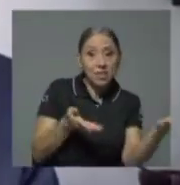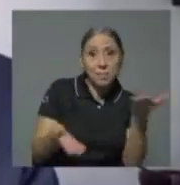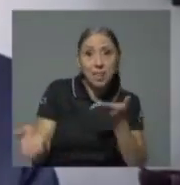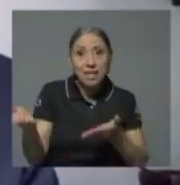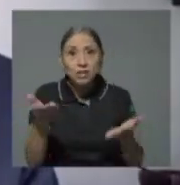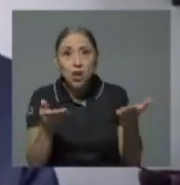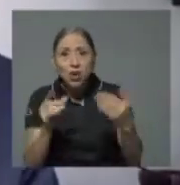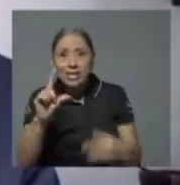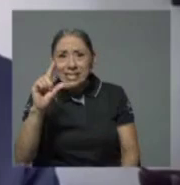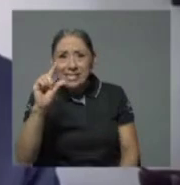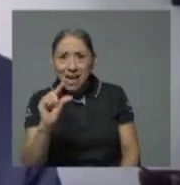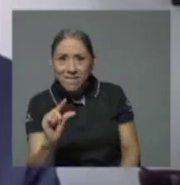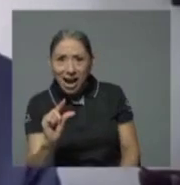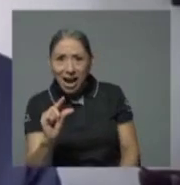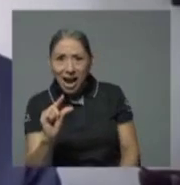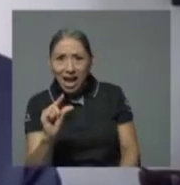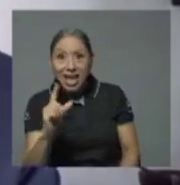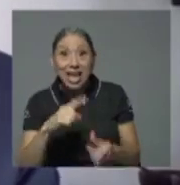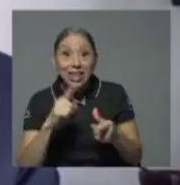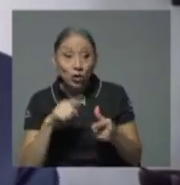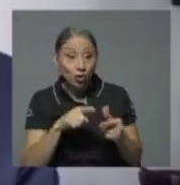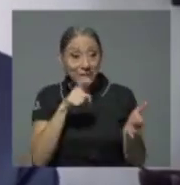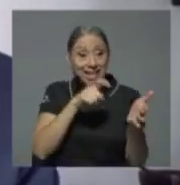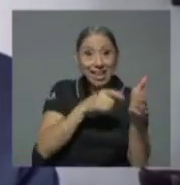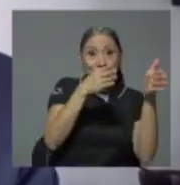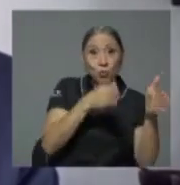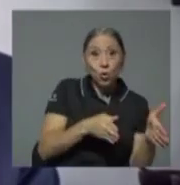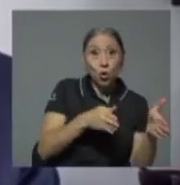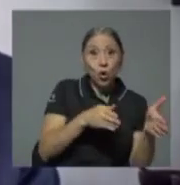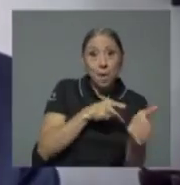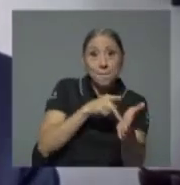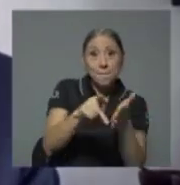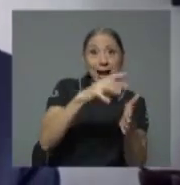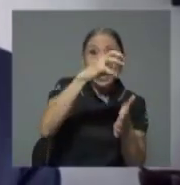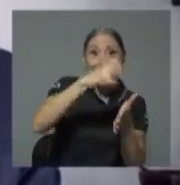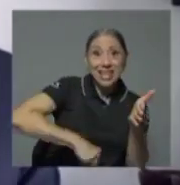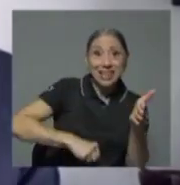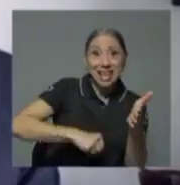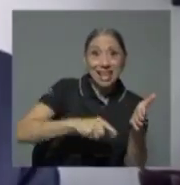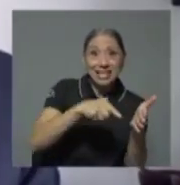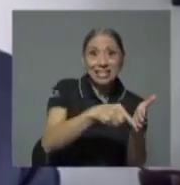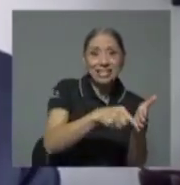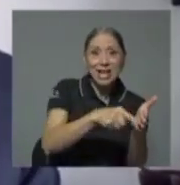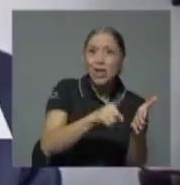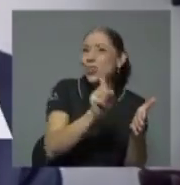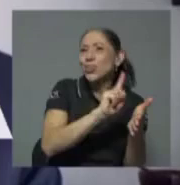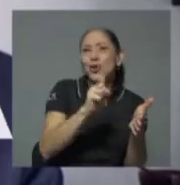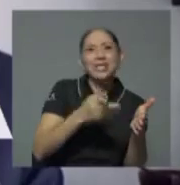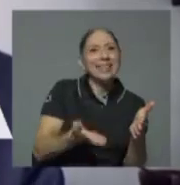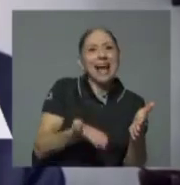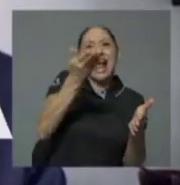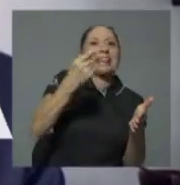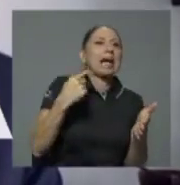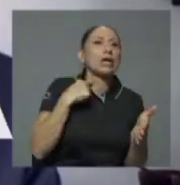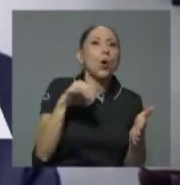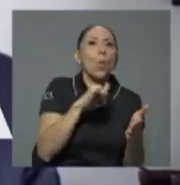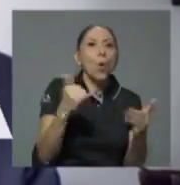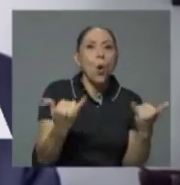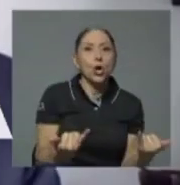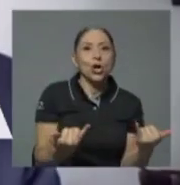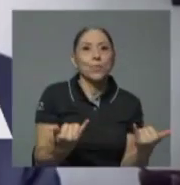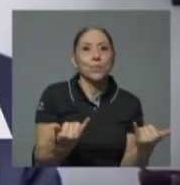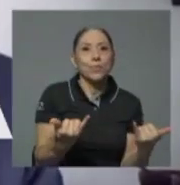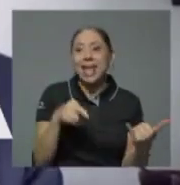la tasa de interés que tenga que pagar el deudor no sea tan alta como hoy. ¿Qué es lo que hace eso? Aparte del impacto